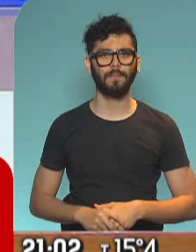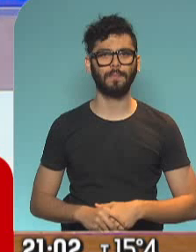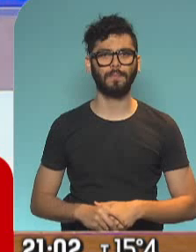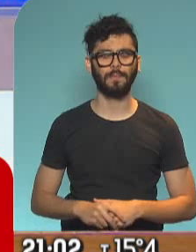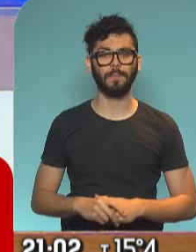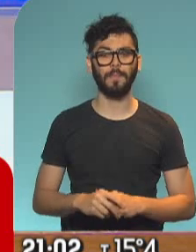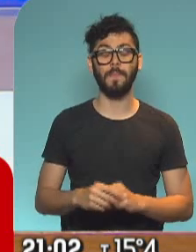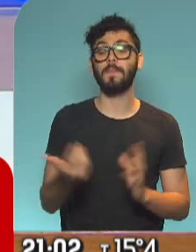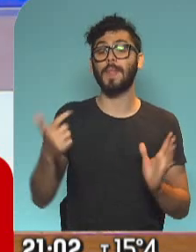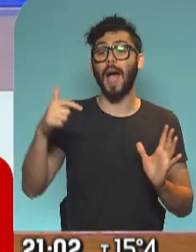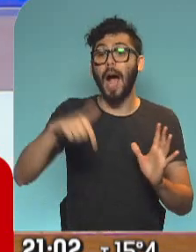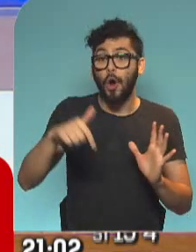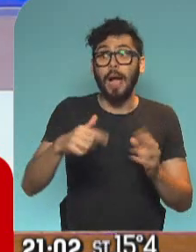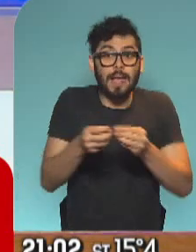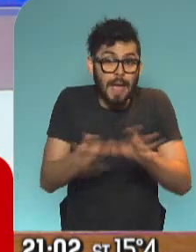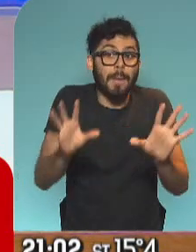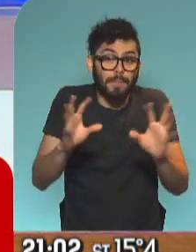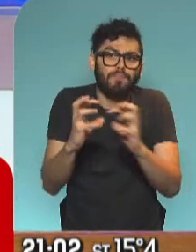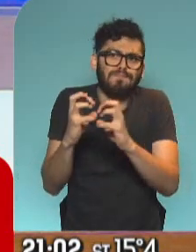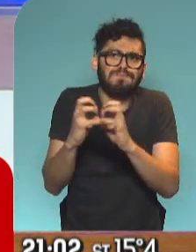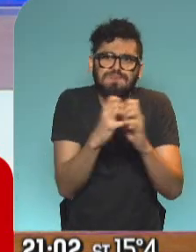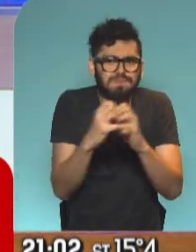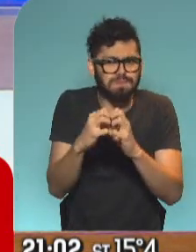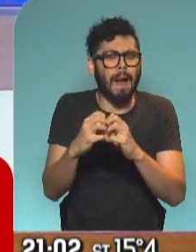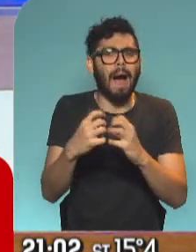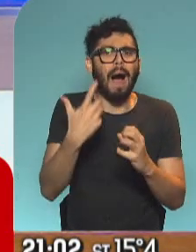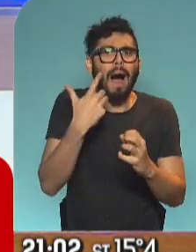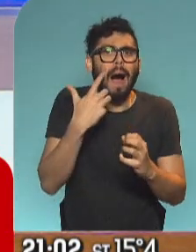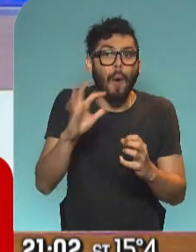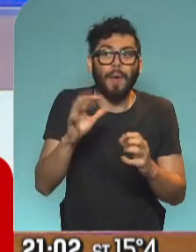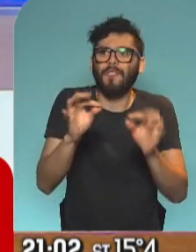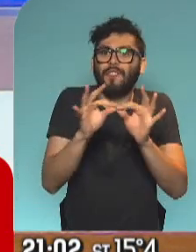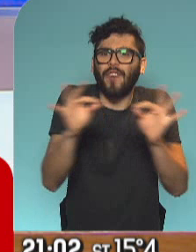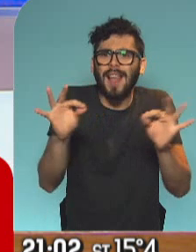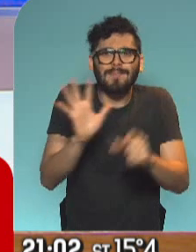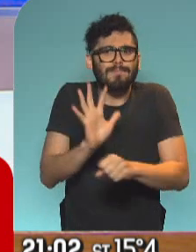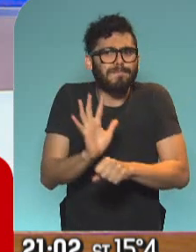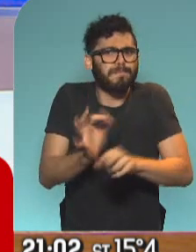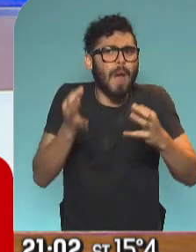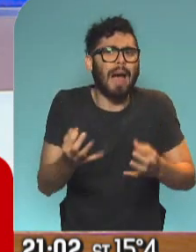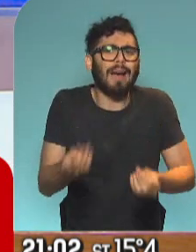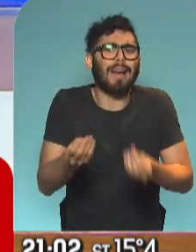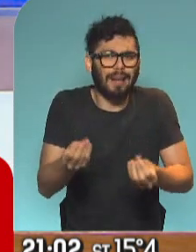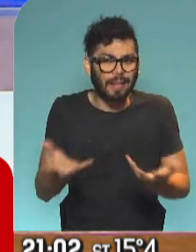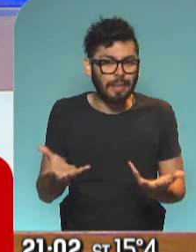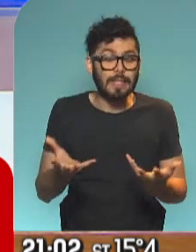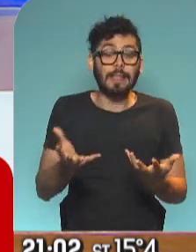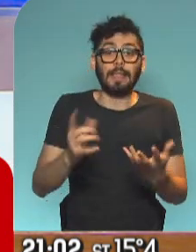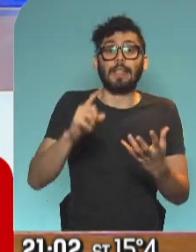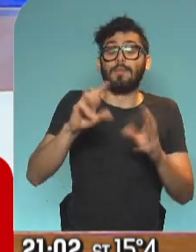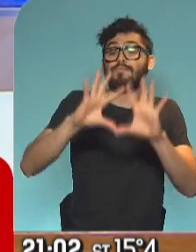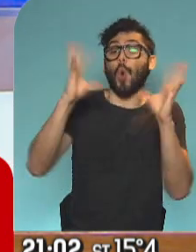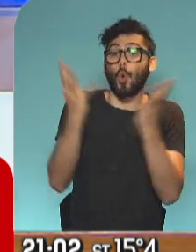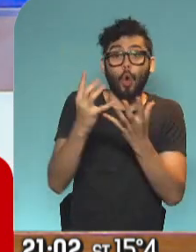Por lo pronto va a abrir la polémica y va a abrir la discusión acerca de esta frase y cuánto en otros lugares del